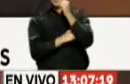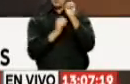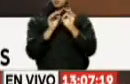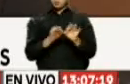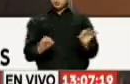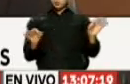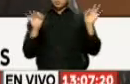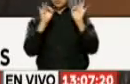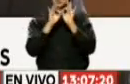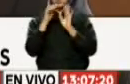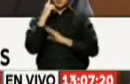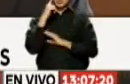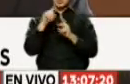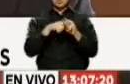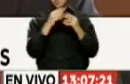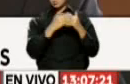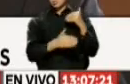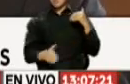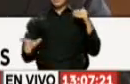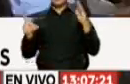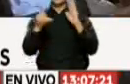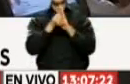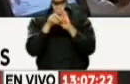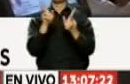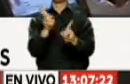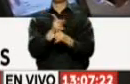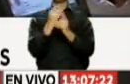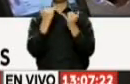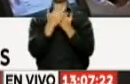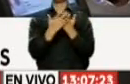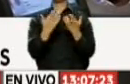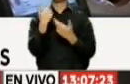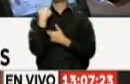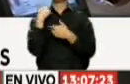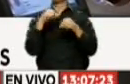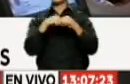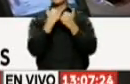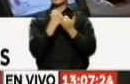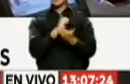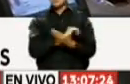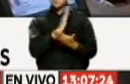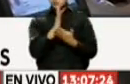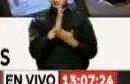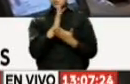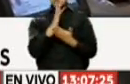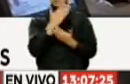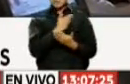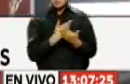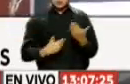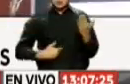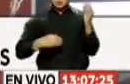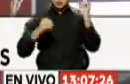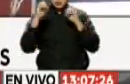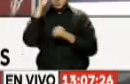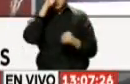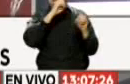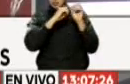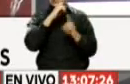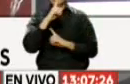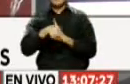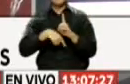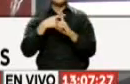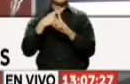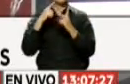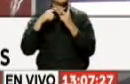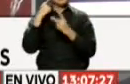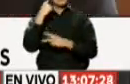de Zambrano será la entrada en vigencia de la Ley de Fomento Productivo, actualmente en manos de la Asamblea tras ser vetada parcialmente por el Ejecutivo. Pero a la par se debe pensar en